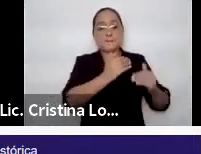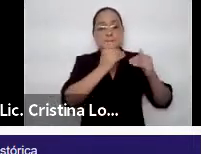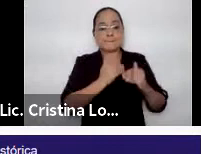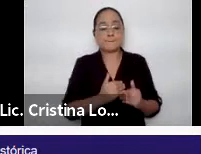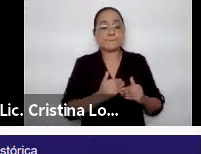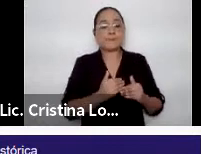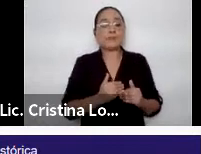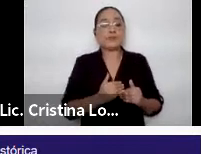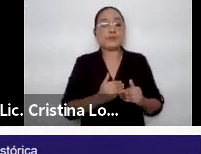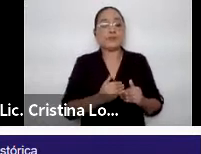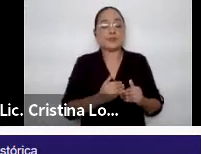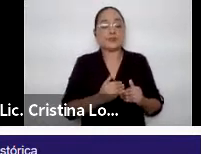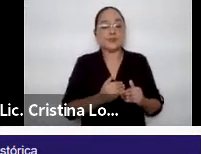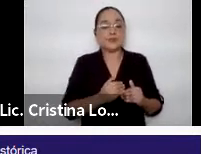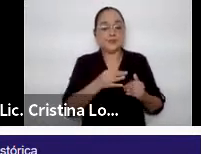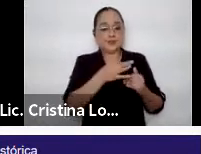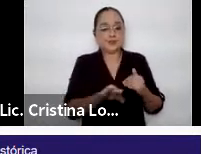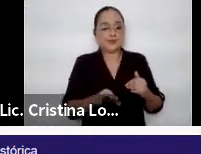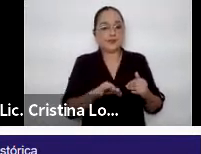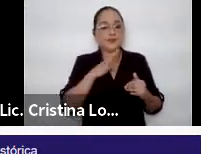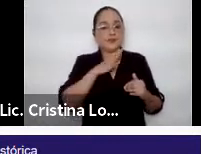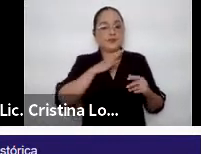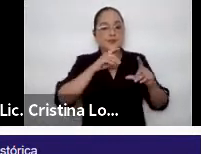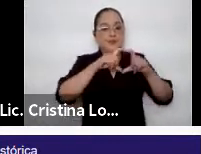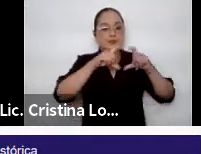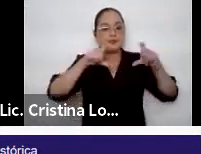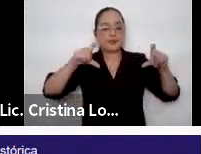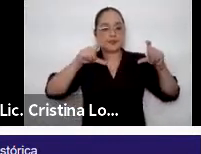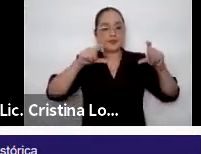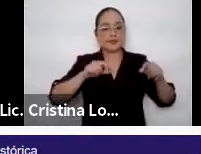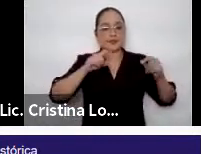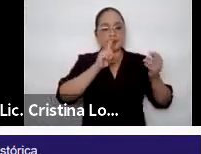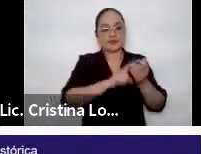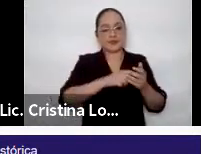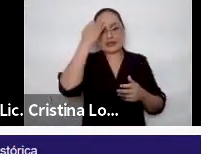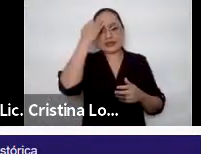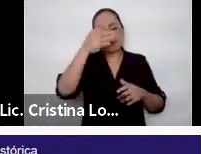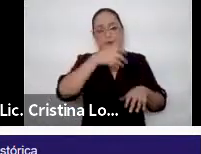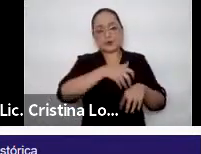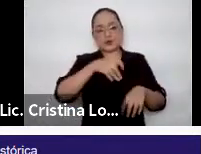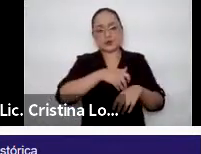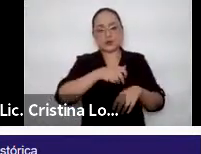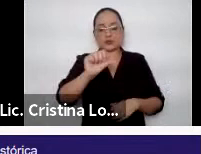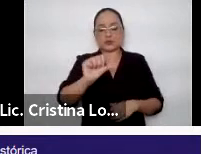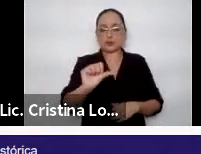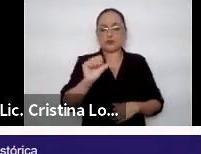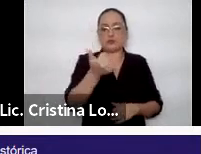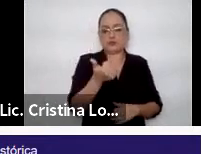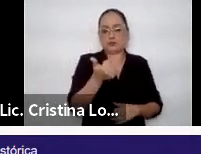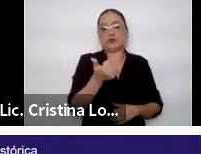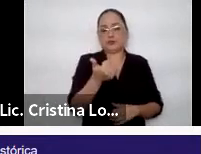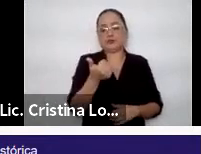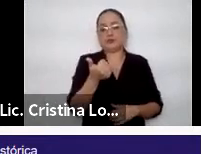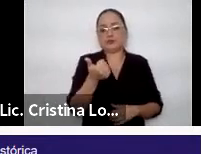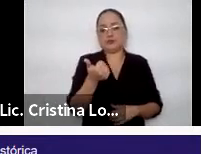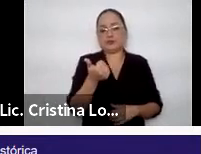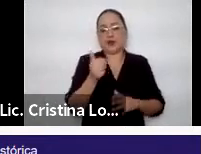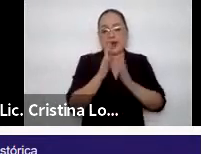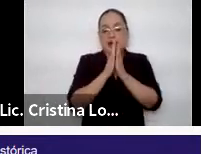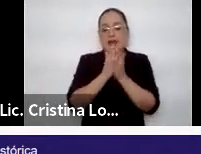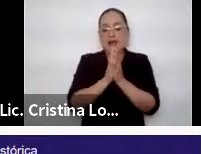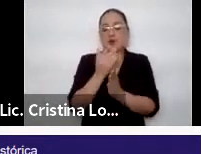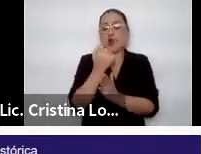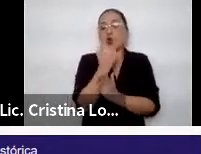su pantalla, que está marcada con la 11ª época. Y por eso se ve que se inicia con el libro